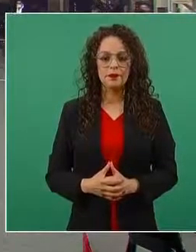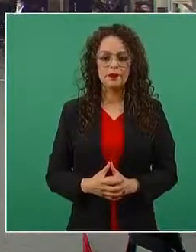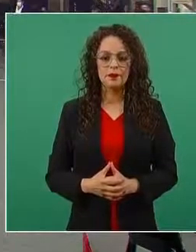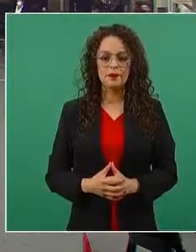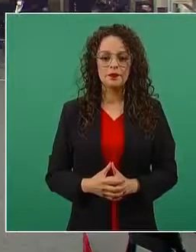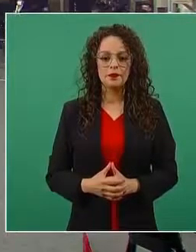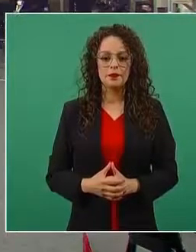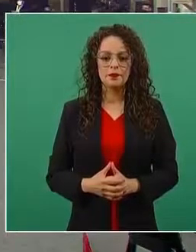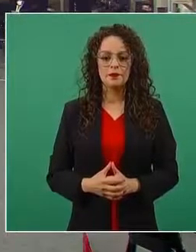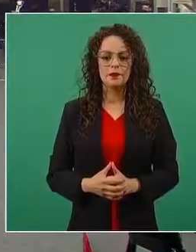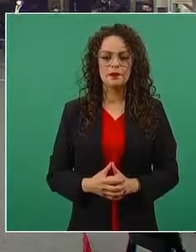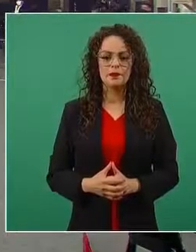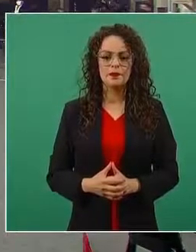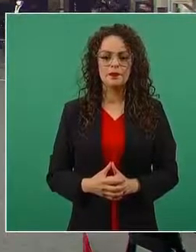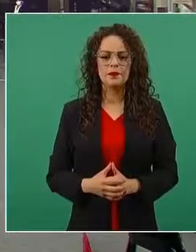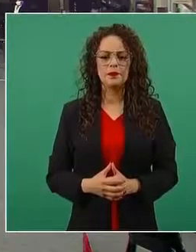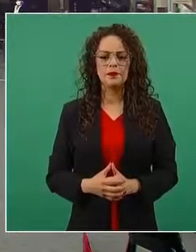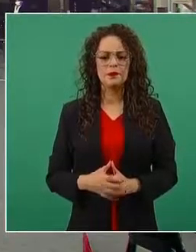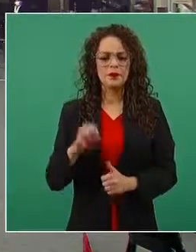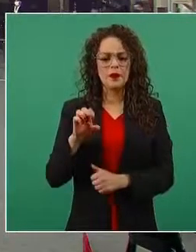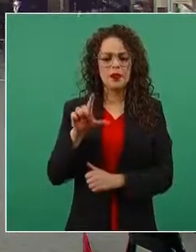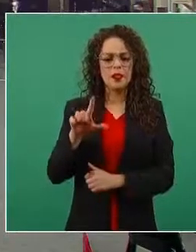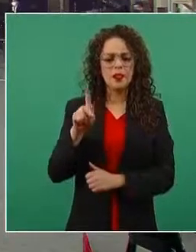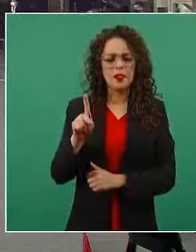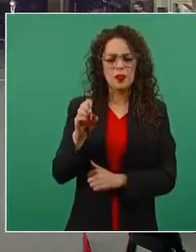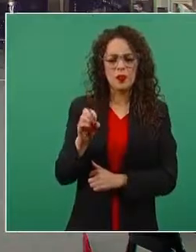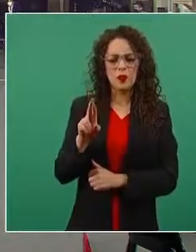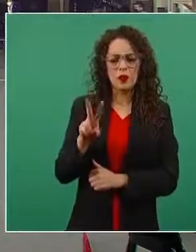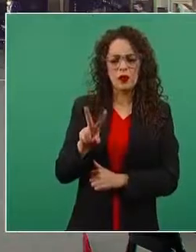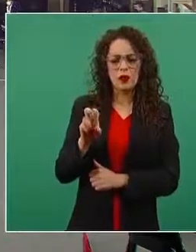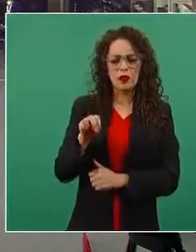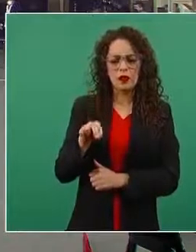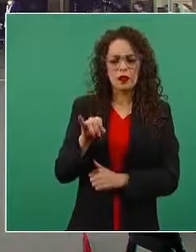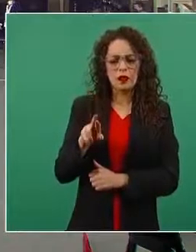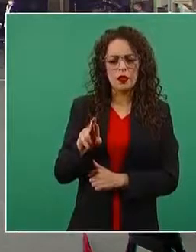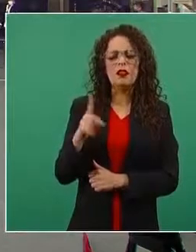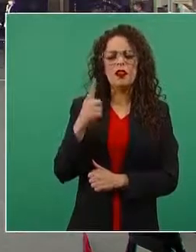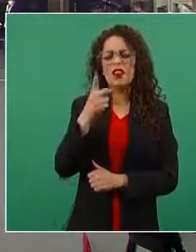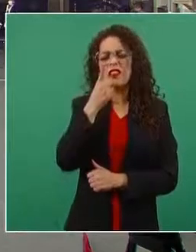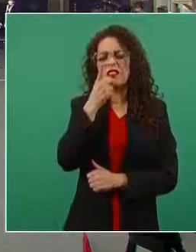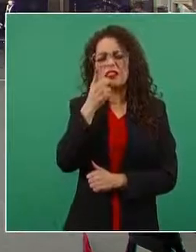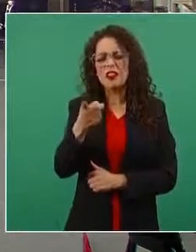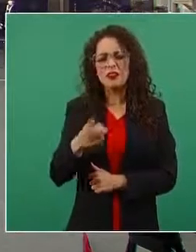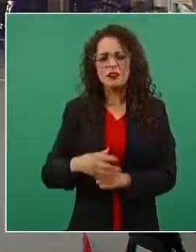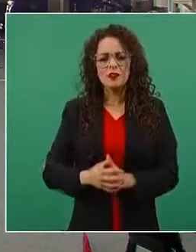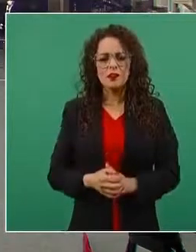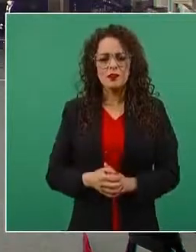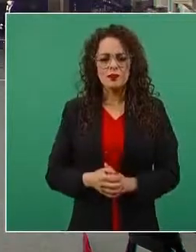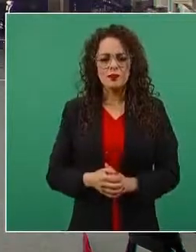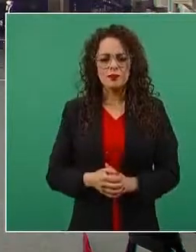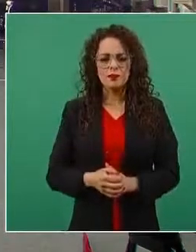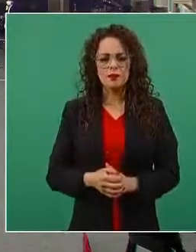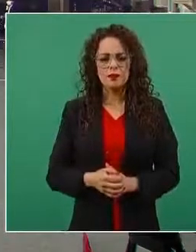Del Porvenir. ¿Qué dice qué dicen los del Porvenir? Cada día más rico.